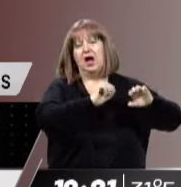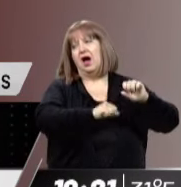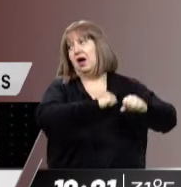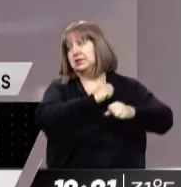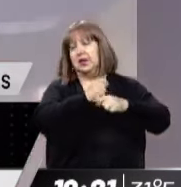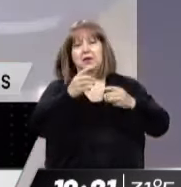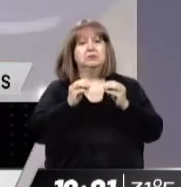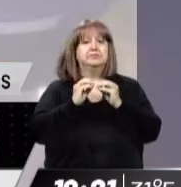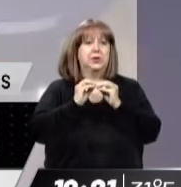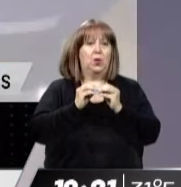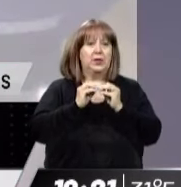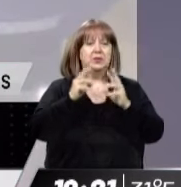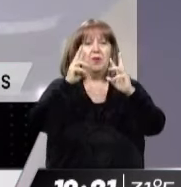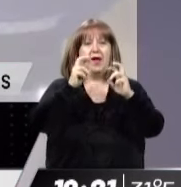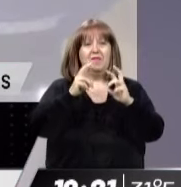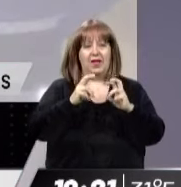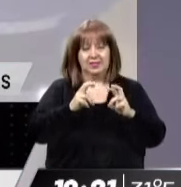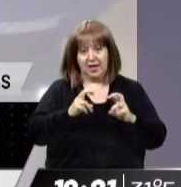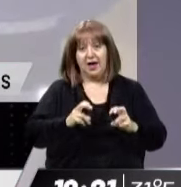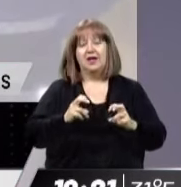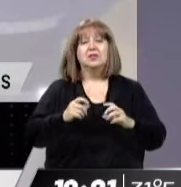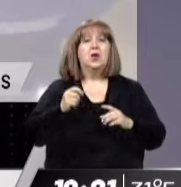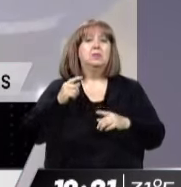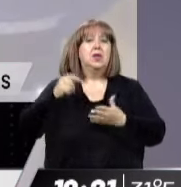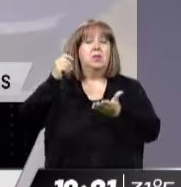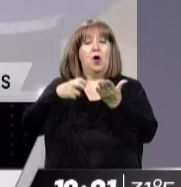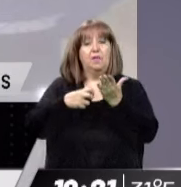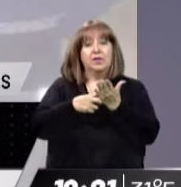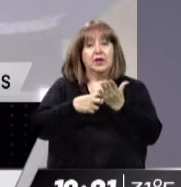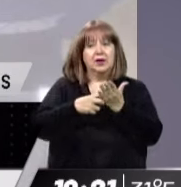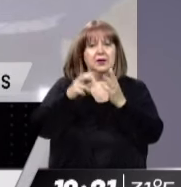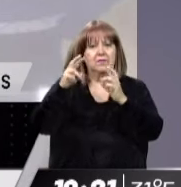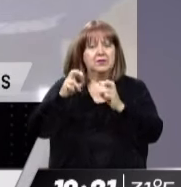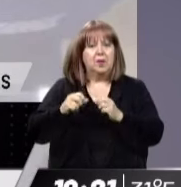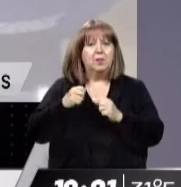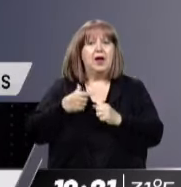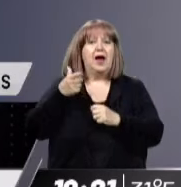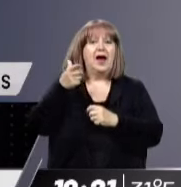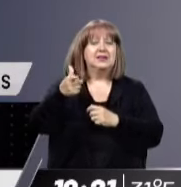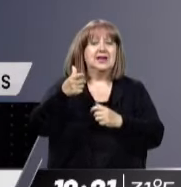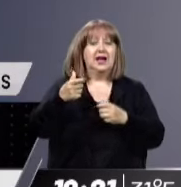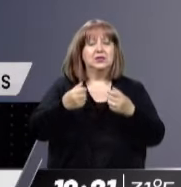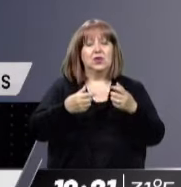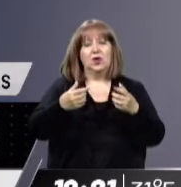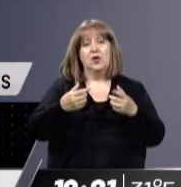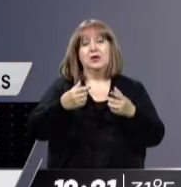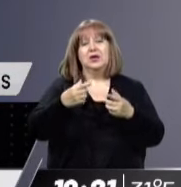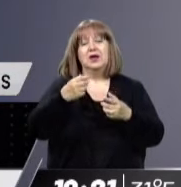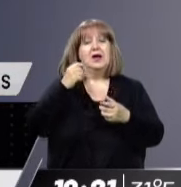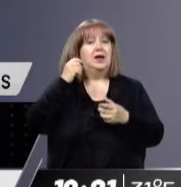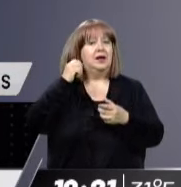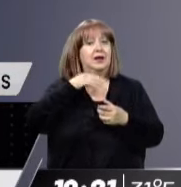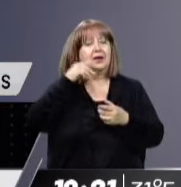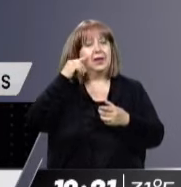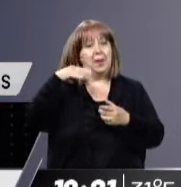en el marco de esta investigación que viene realizando la Fiscalía con motivo del asalto que sufrió el señor Jiménez